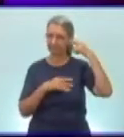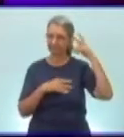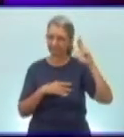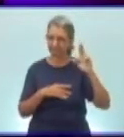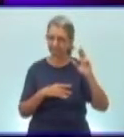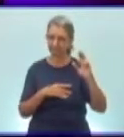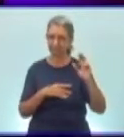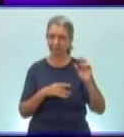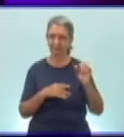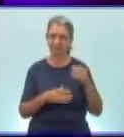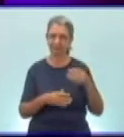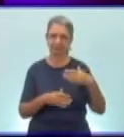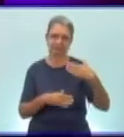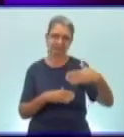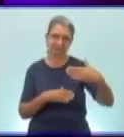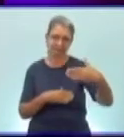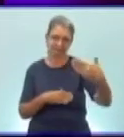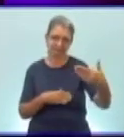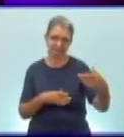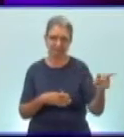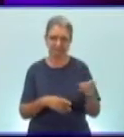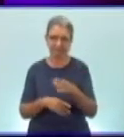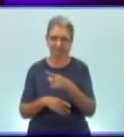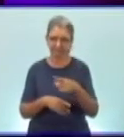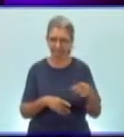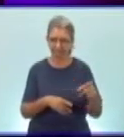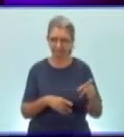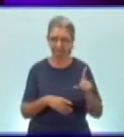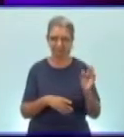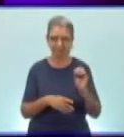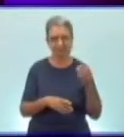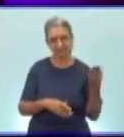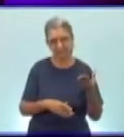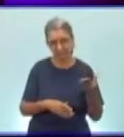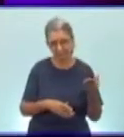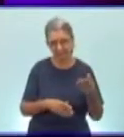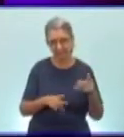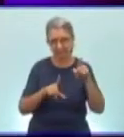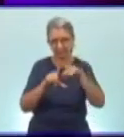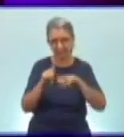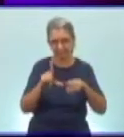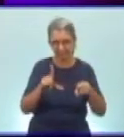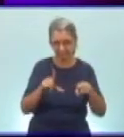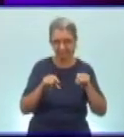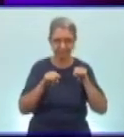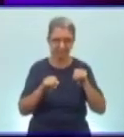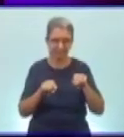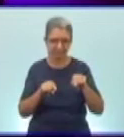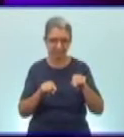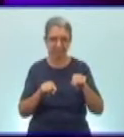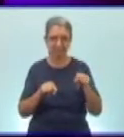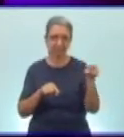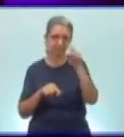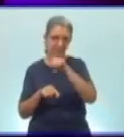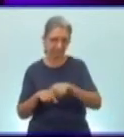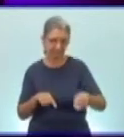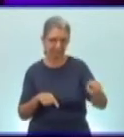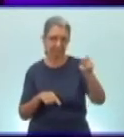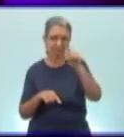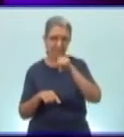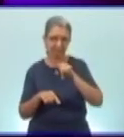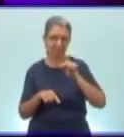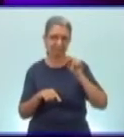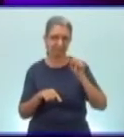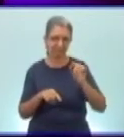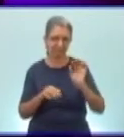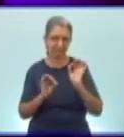frecuencia cíclica, o como también se le puede denominar velocidad angular, comparamos este movimiento con el movimiento circunferencial, 2pi sobre el